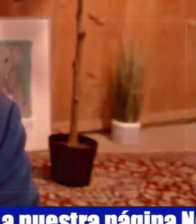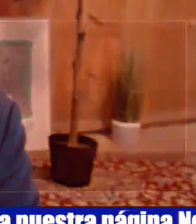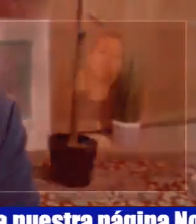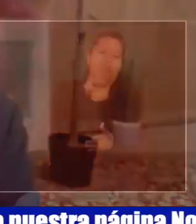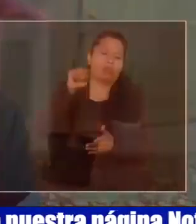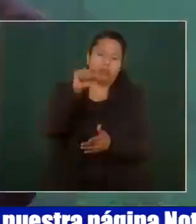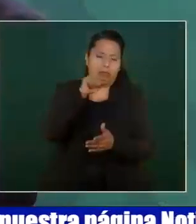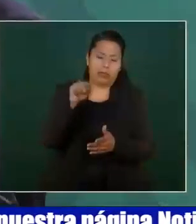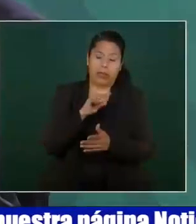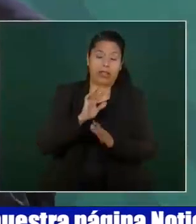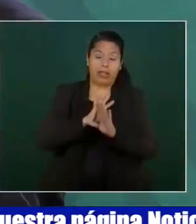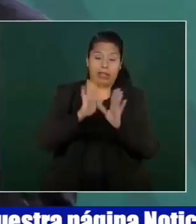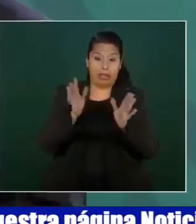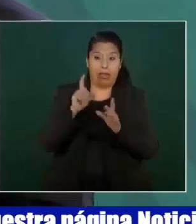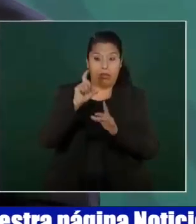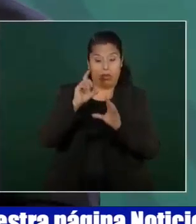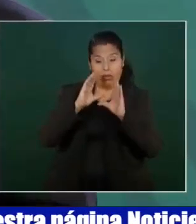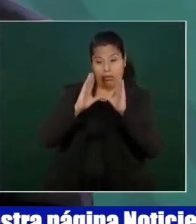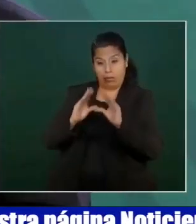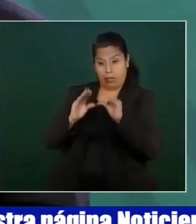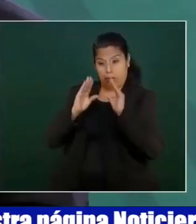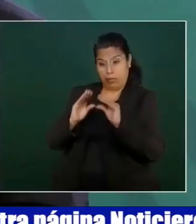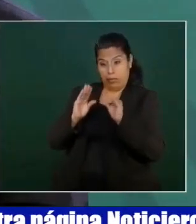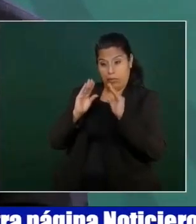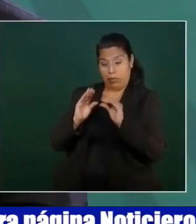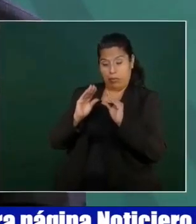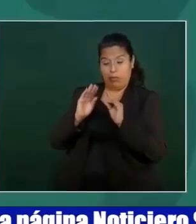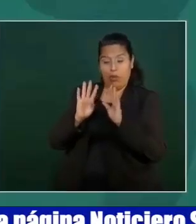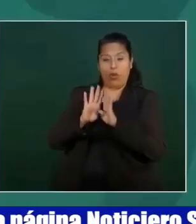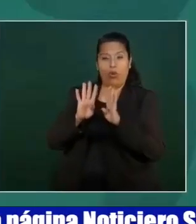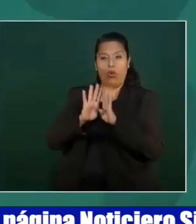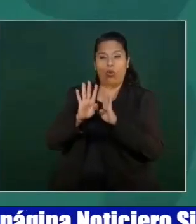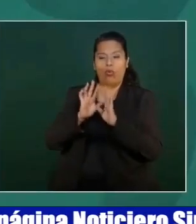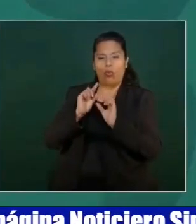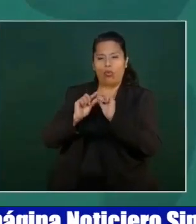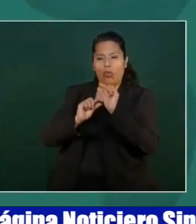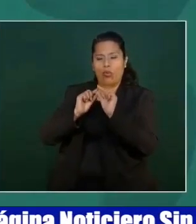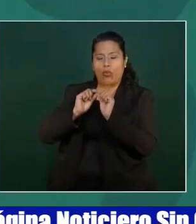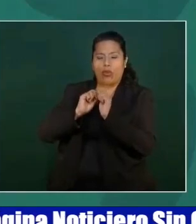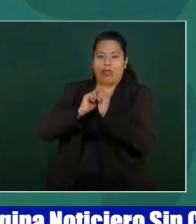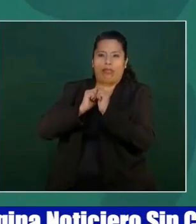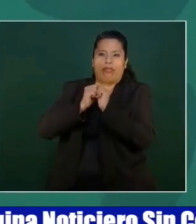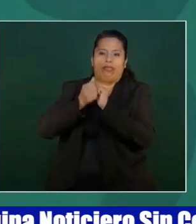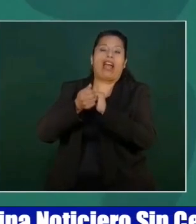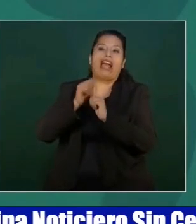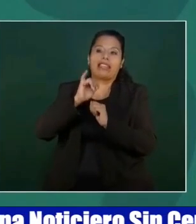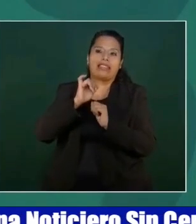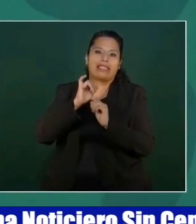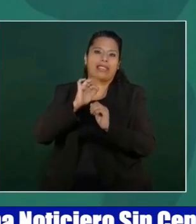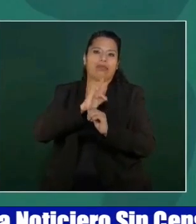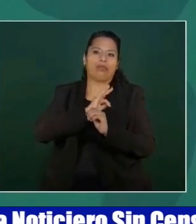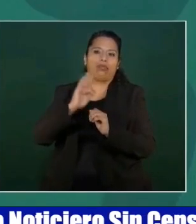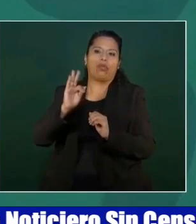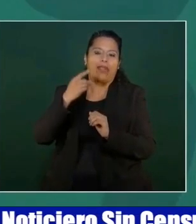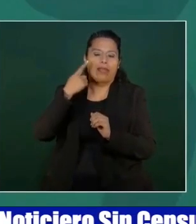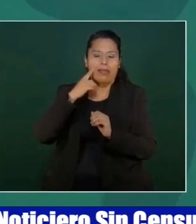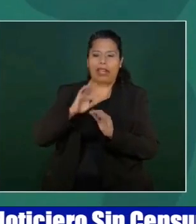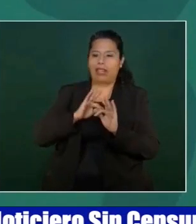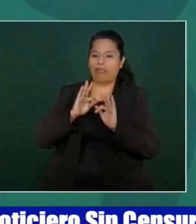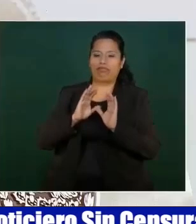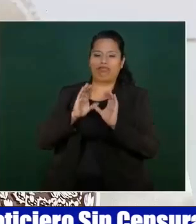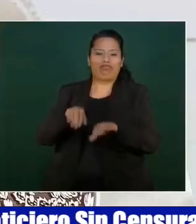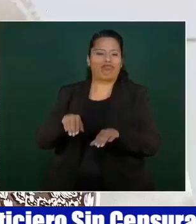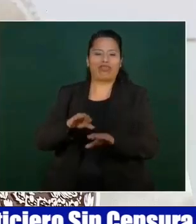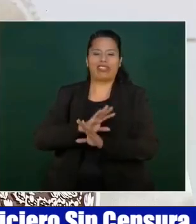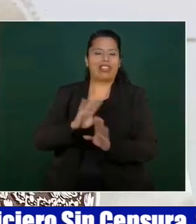los gobernadores panistas, emesistas, si verdaderamente quieren al ejército, a las Fuerzas Armadas, a la